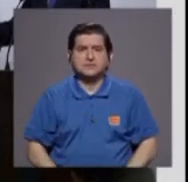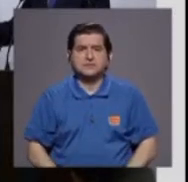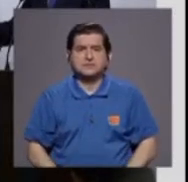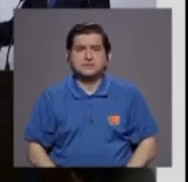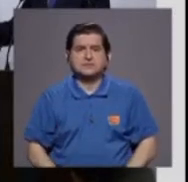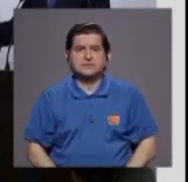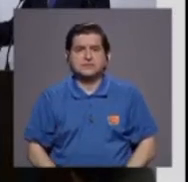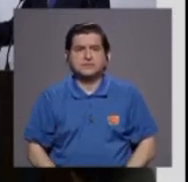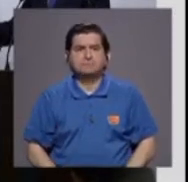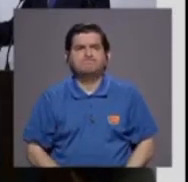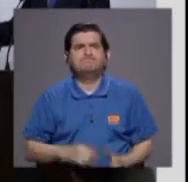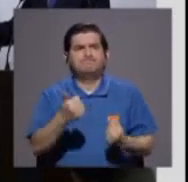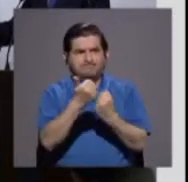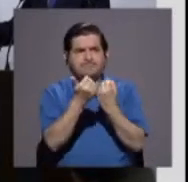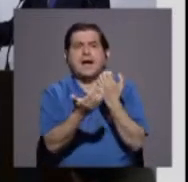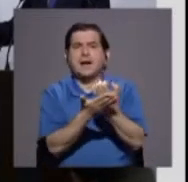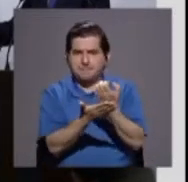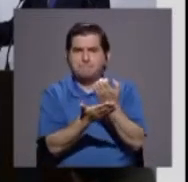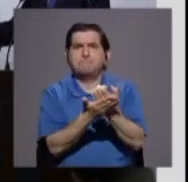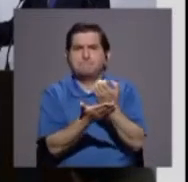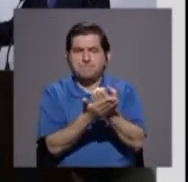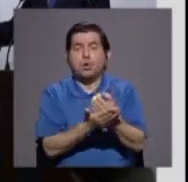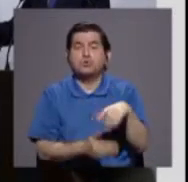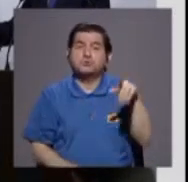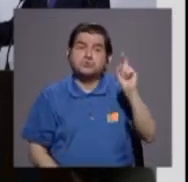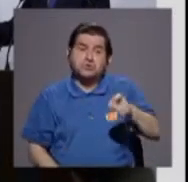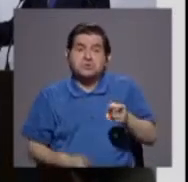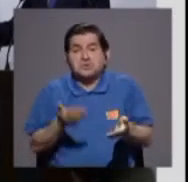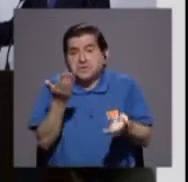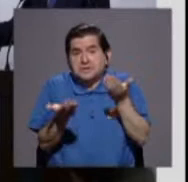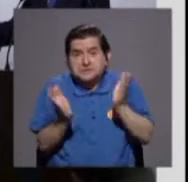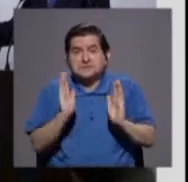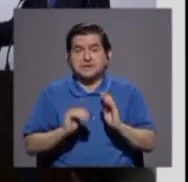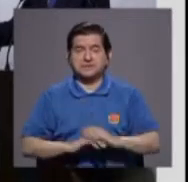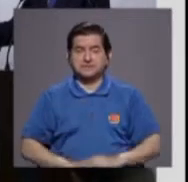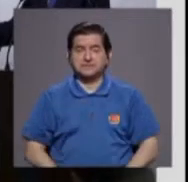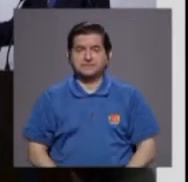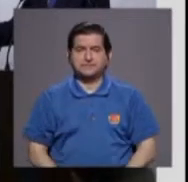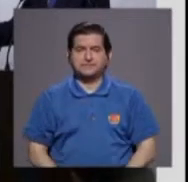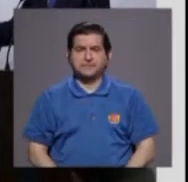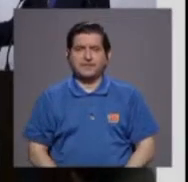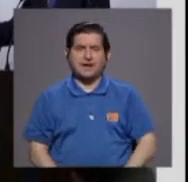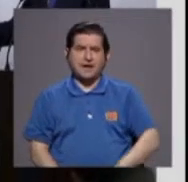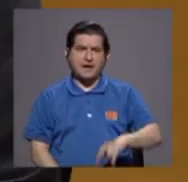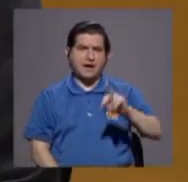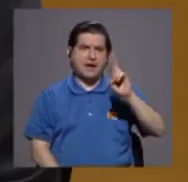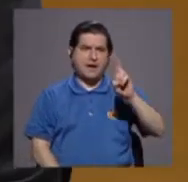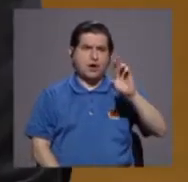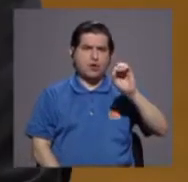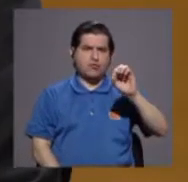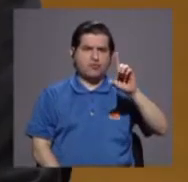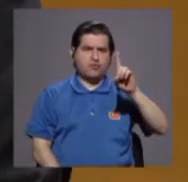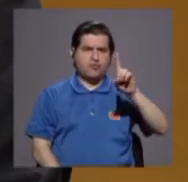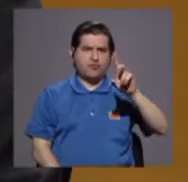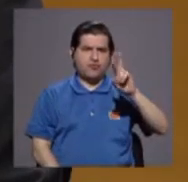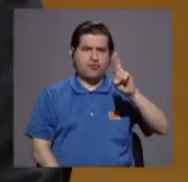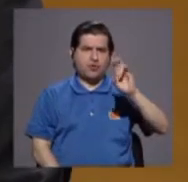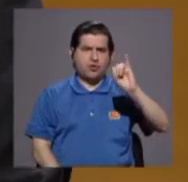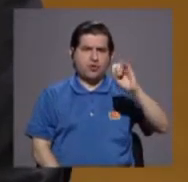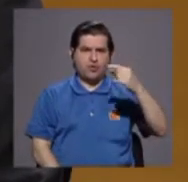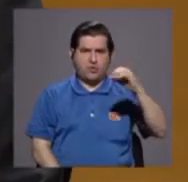con cierto apoyo económico de ser necesario también. Rodrigo, Y sí, señor. vamos